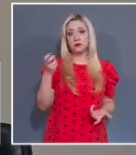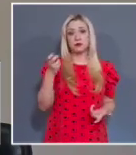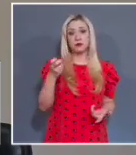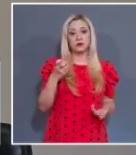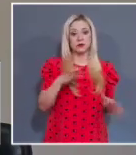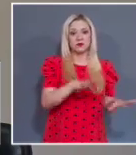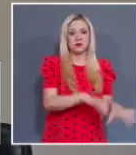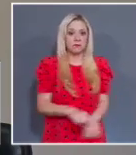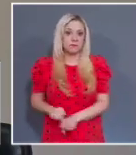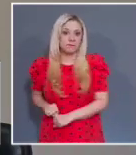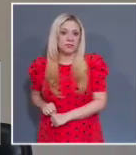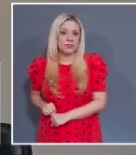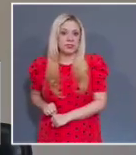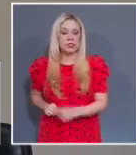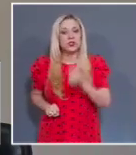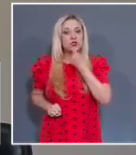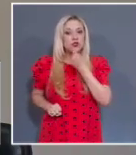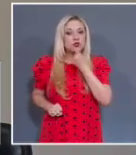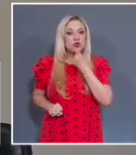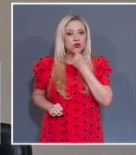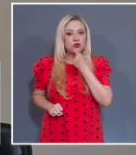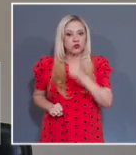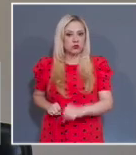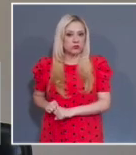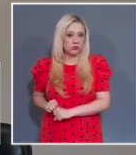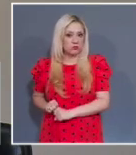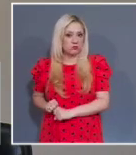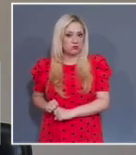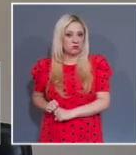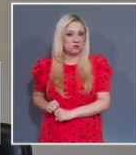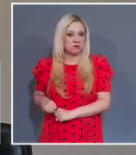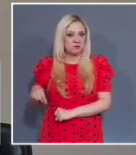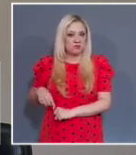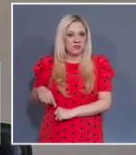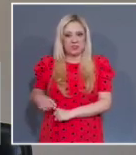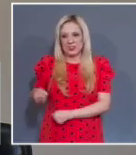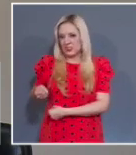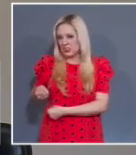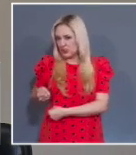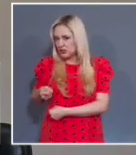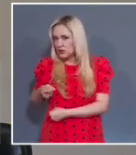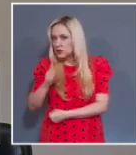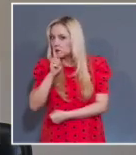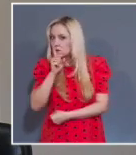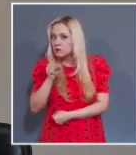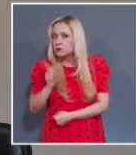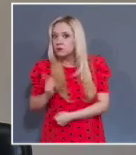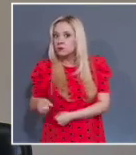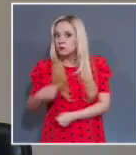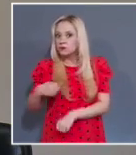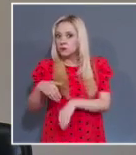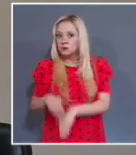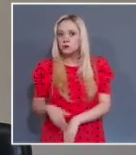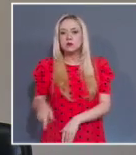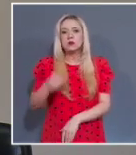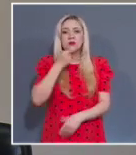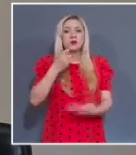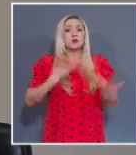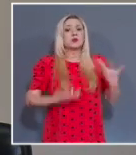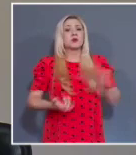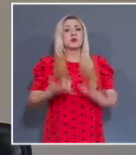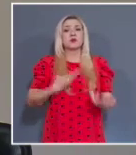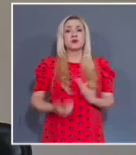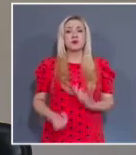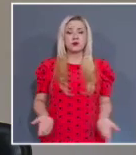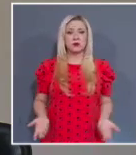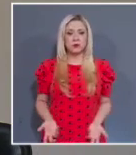este niño o niña también ejerce una violencia sobre él. ¿Qué tipo de violencia